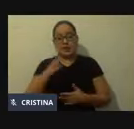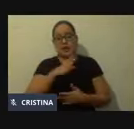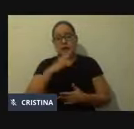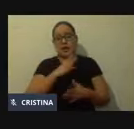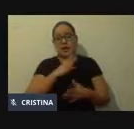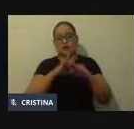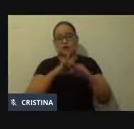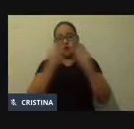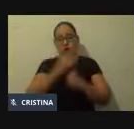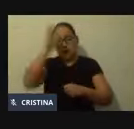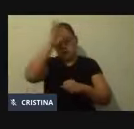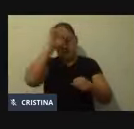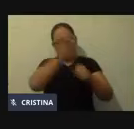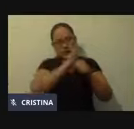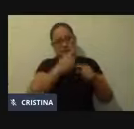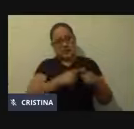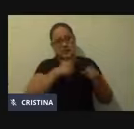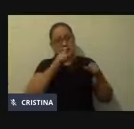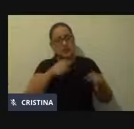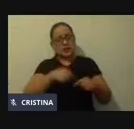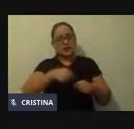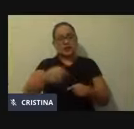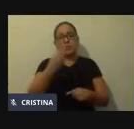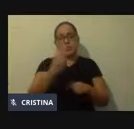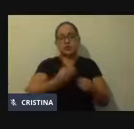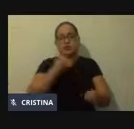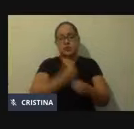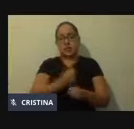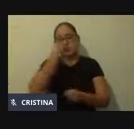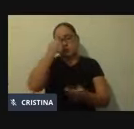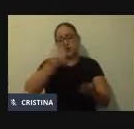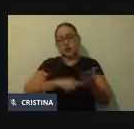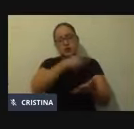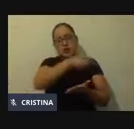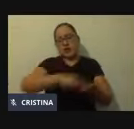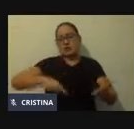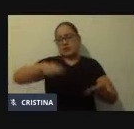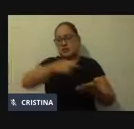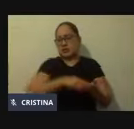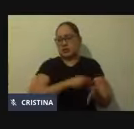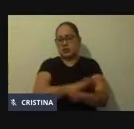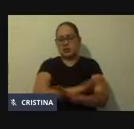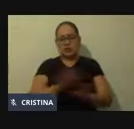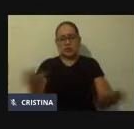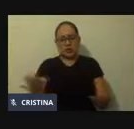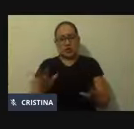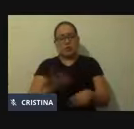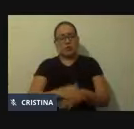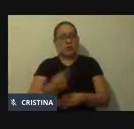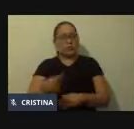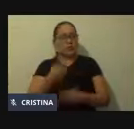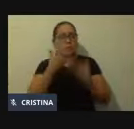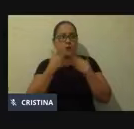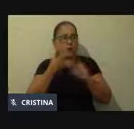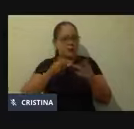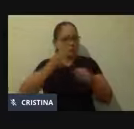interculturales, yo creo que por lo menos los siguientes 2 años van a estar cancelados, también tenemos que estar preparados para eso. Tenemos que estar